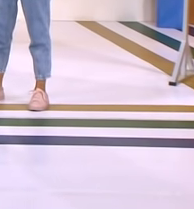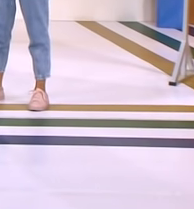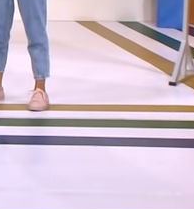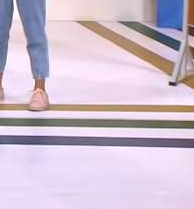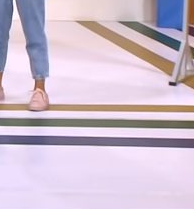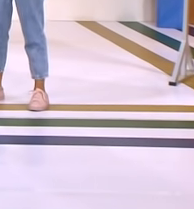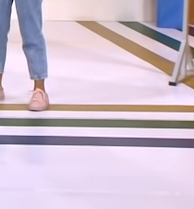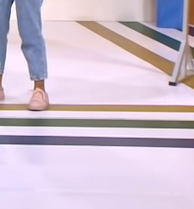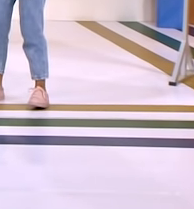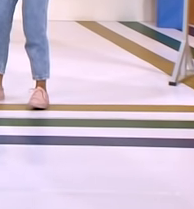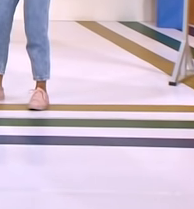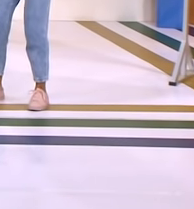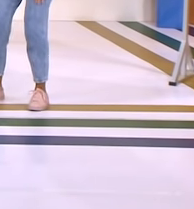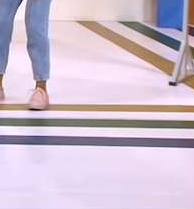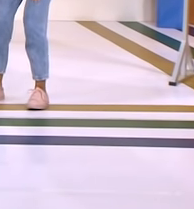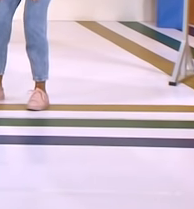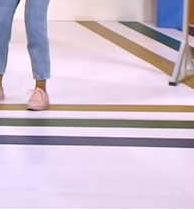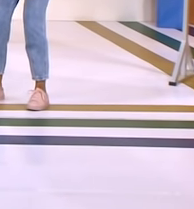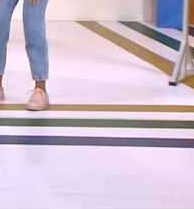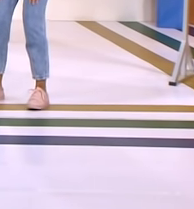epo, etai, tai,